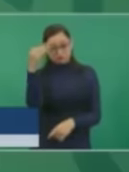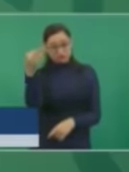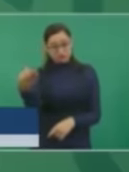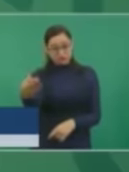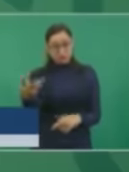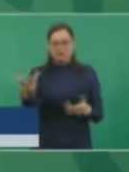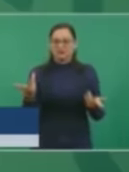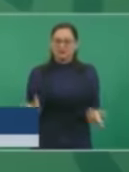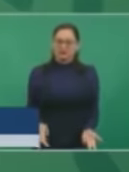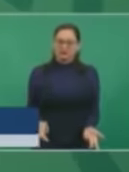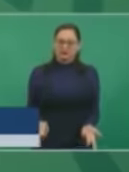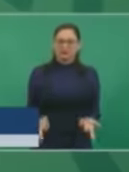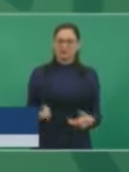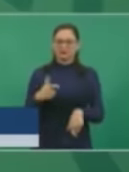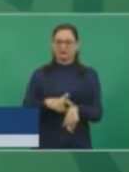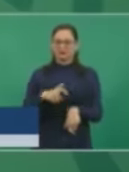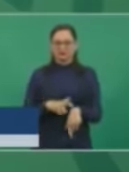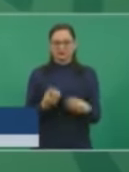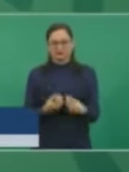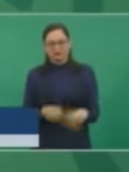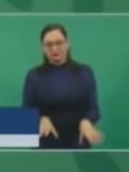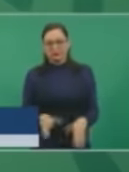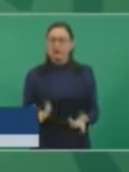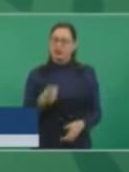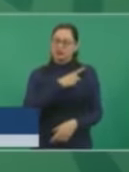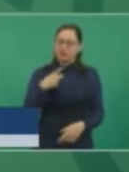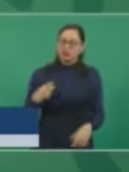pensemos la siguiente situación. Primero, no es sobre obras que ya están